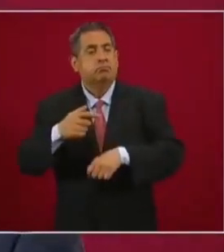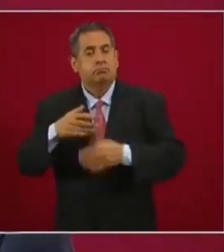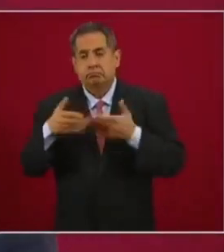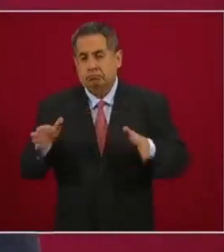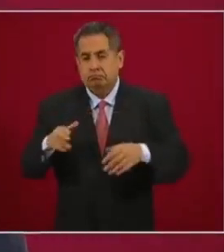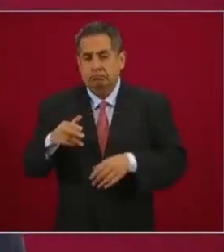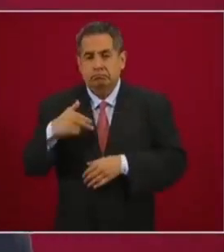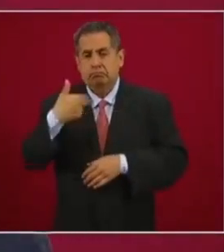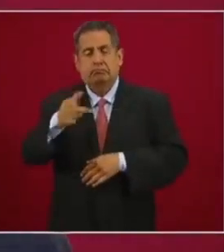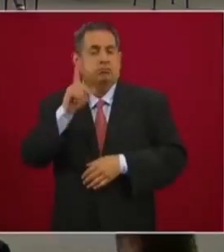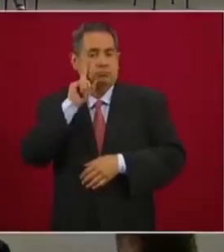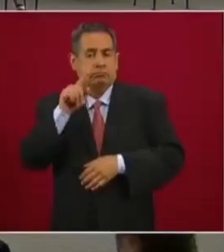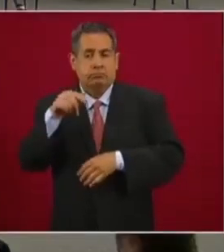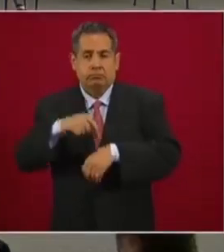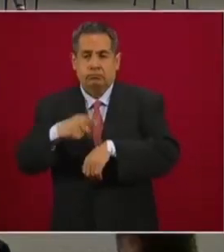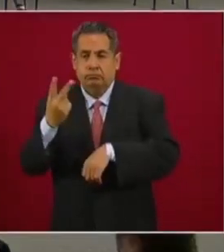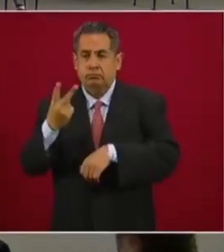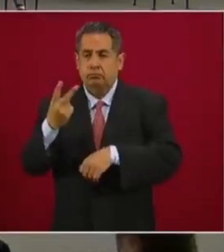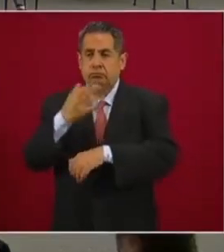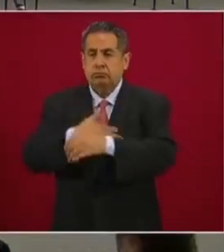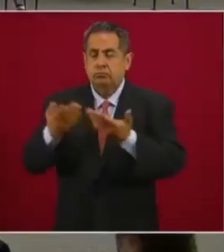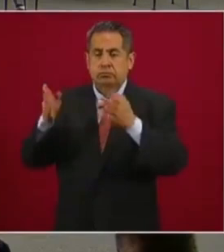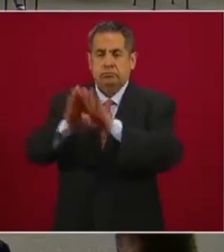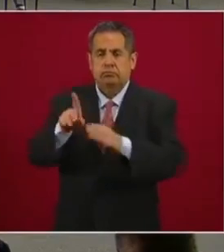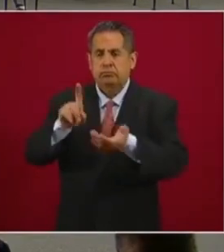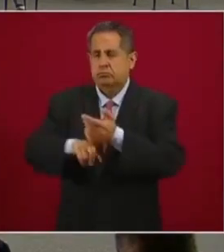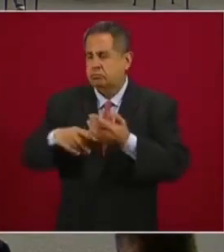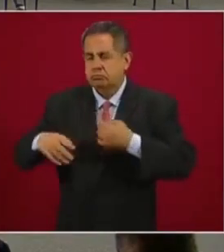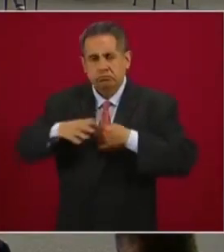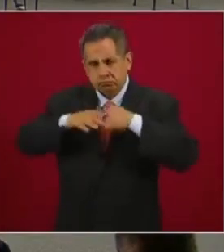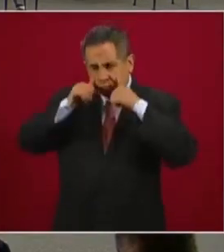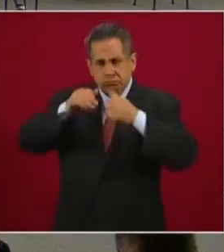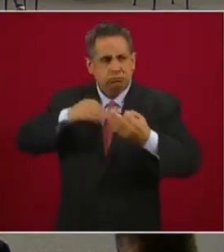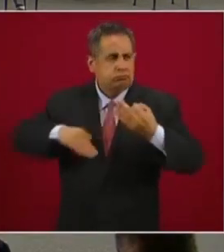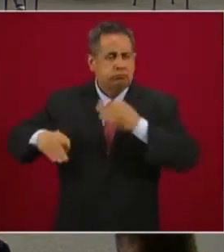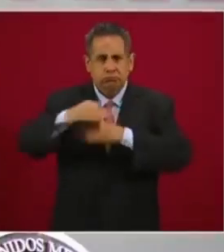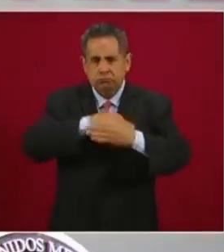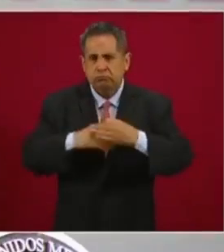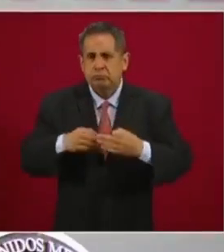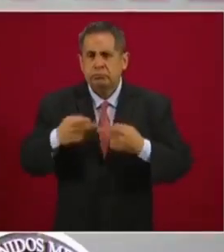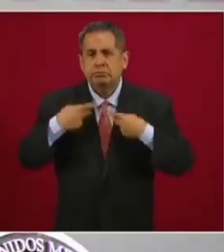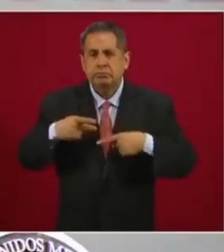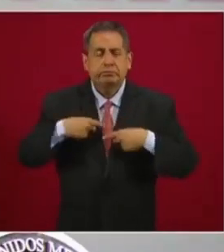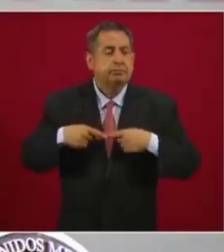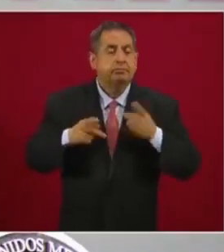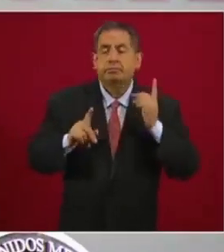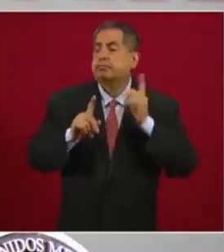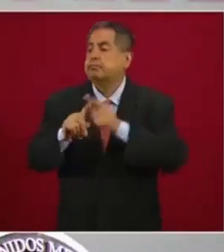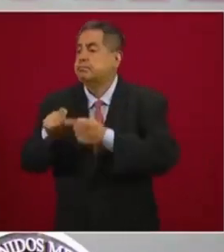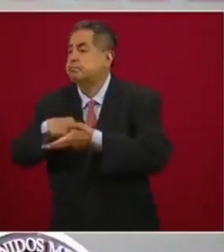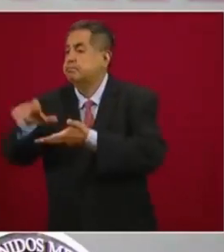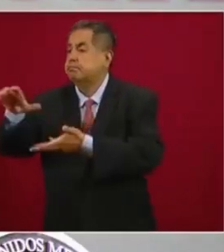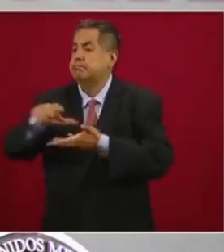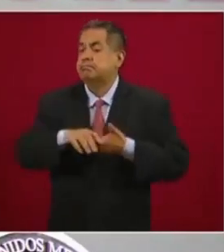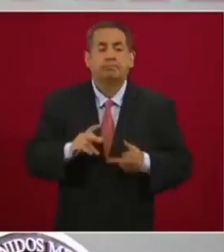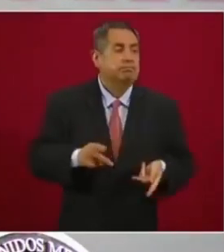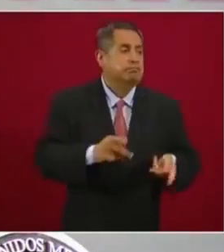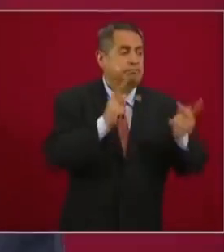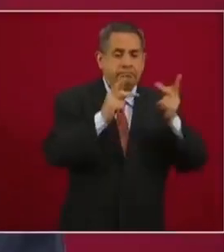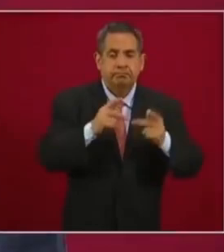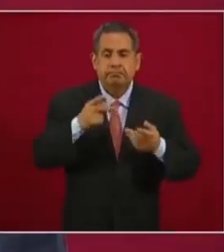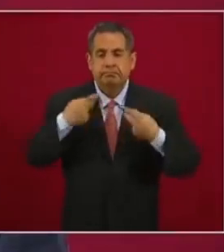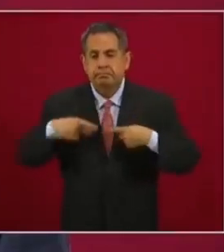tarde, señor presidente, el día de mañana. Pero es para atender la demanda de los billeteros y atender de